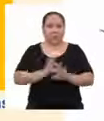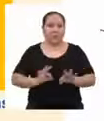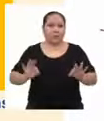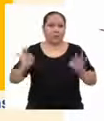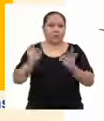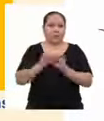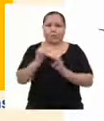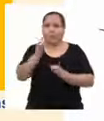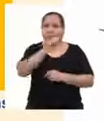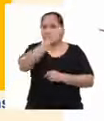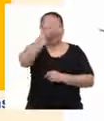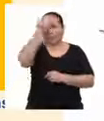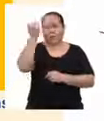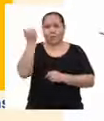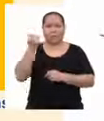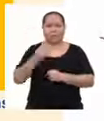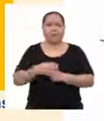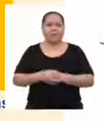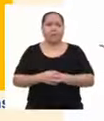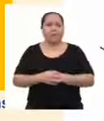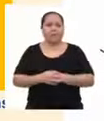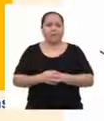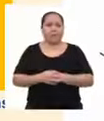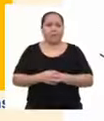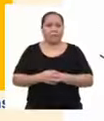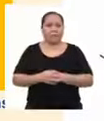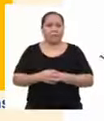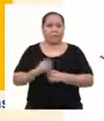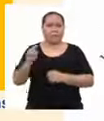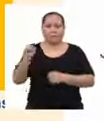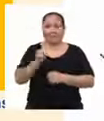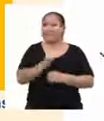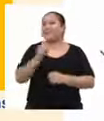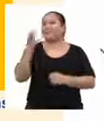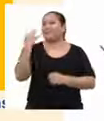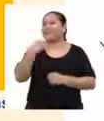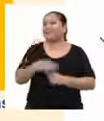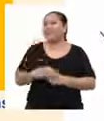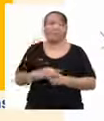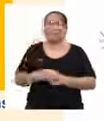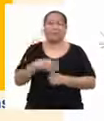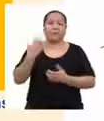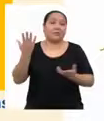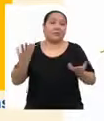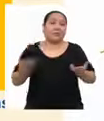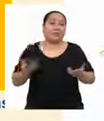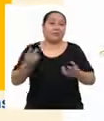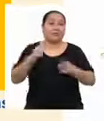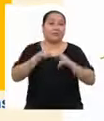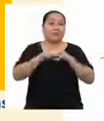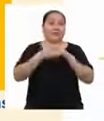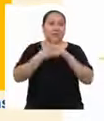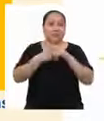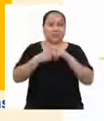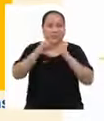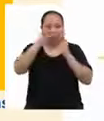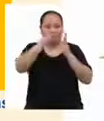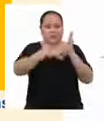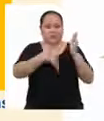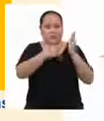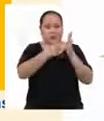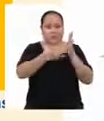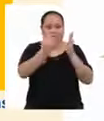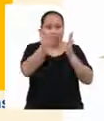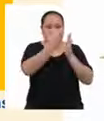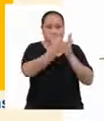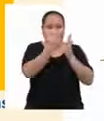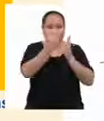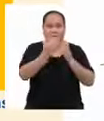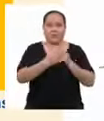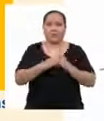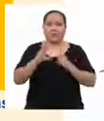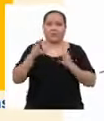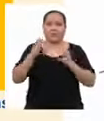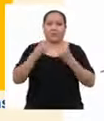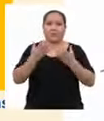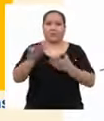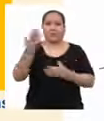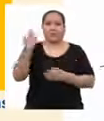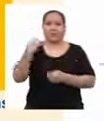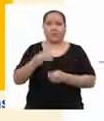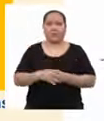no hay que olvidarlo. Eso es verdad. Entonces empezamos con la tabla ya elaborada en la clase